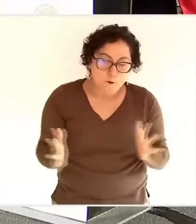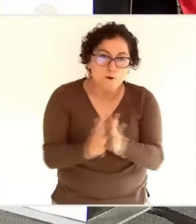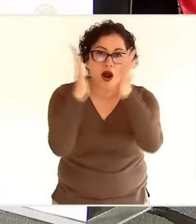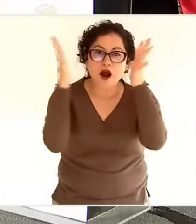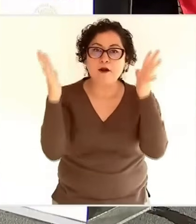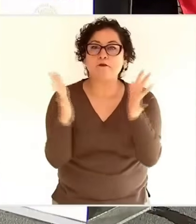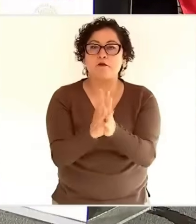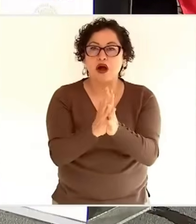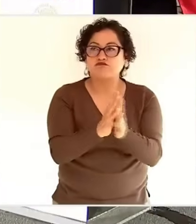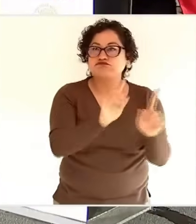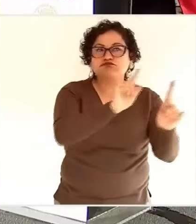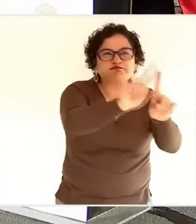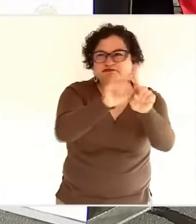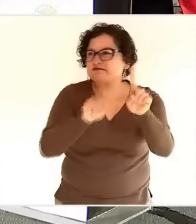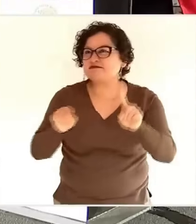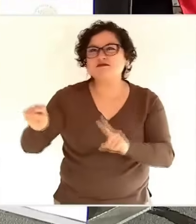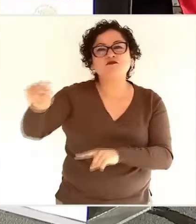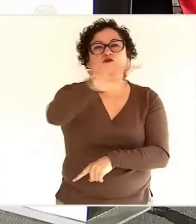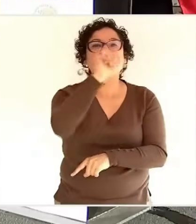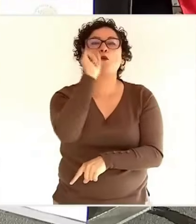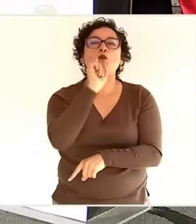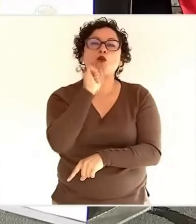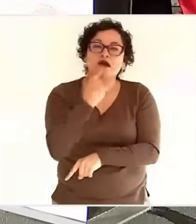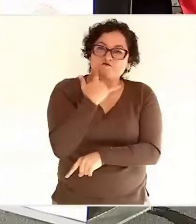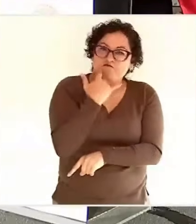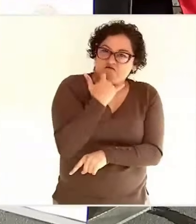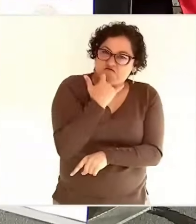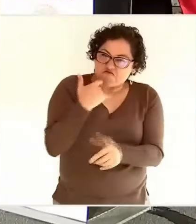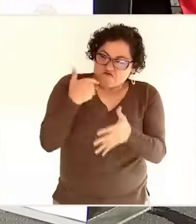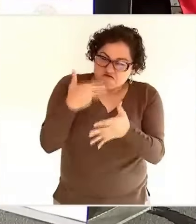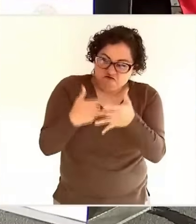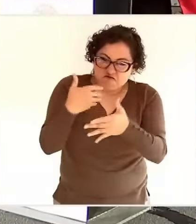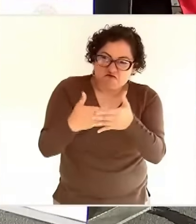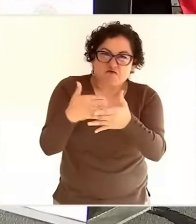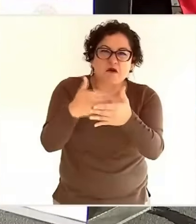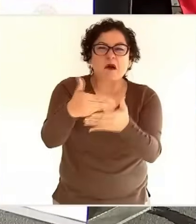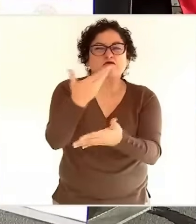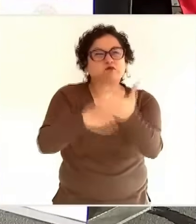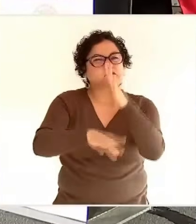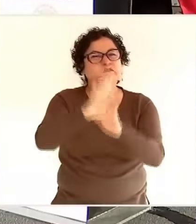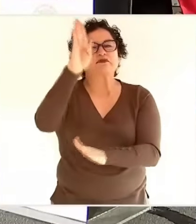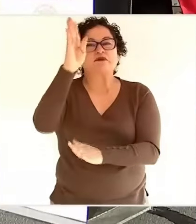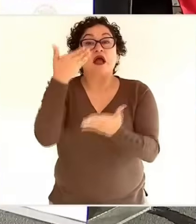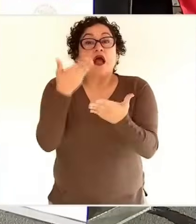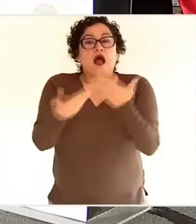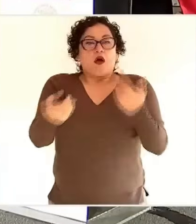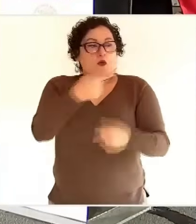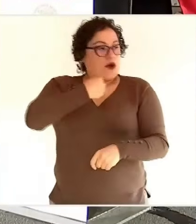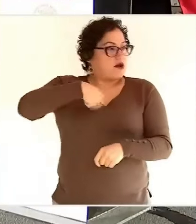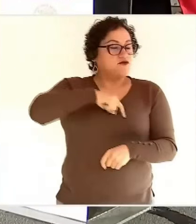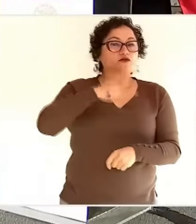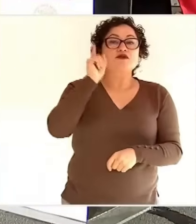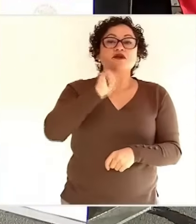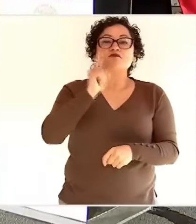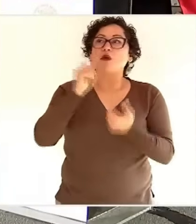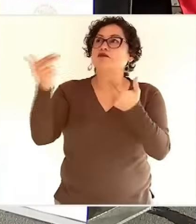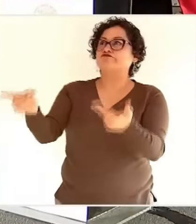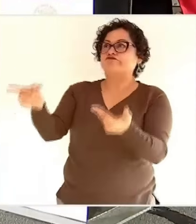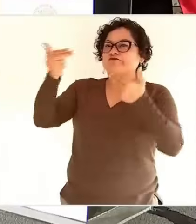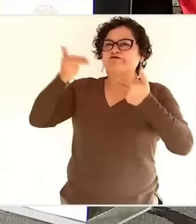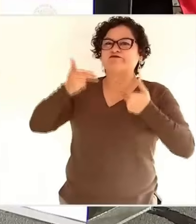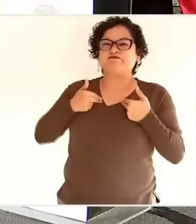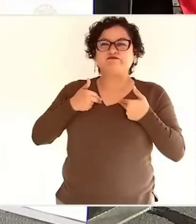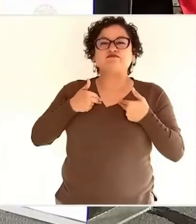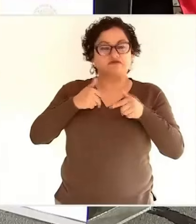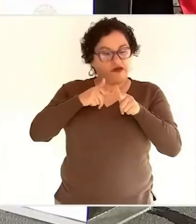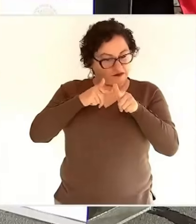lucharon, las que resistieron, abrieron el camino que hoy nos permite, por primera vez en más de 2